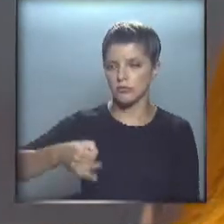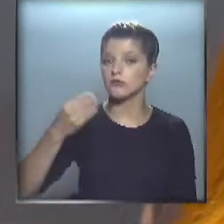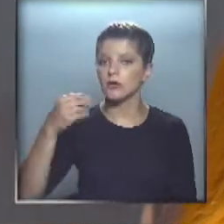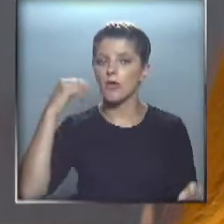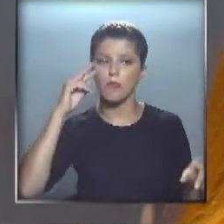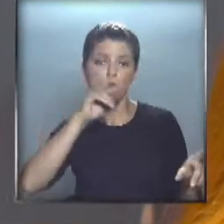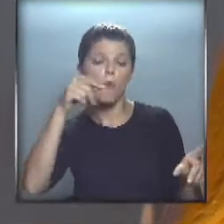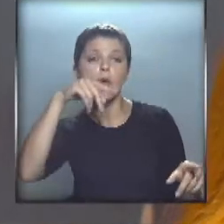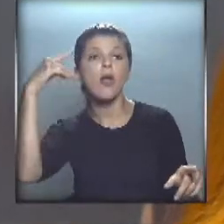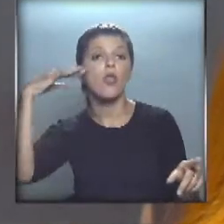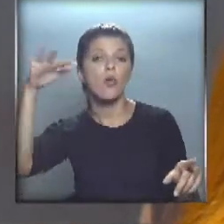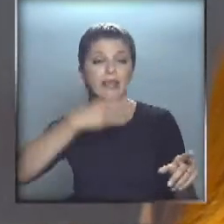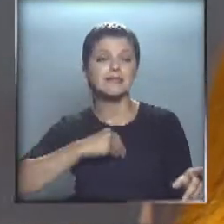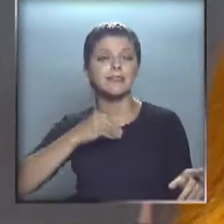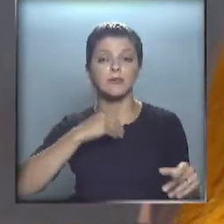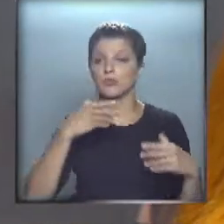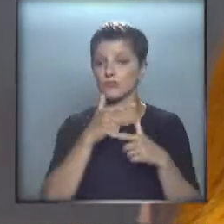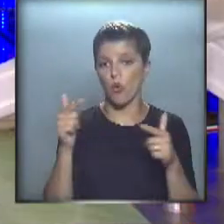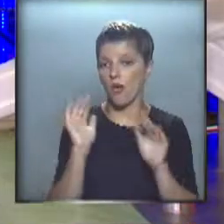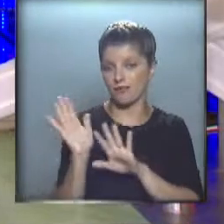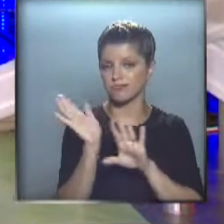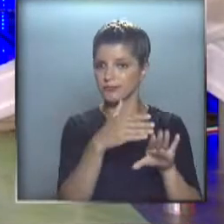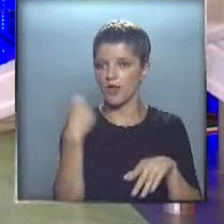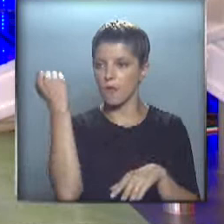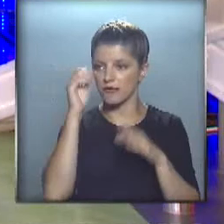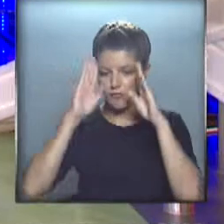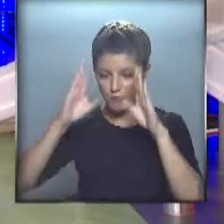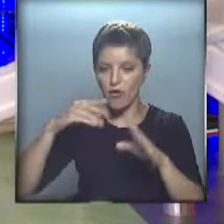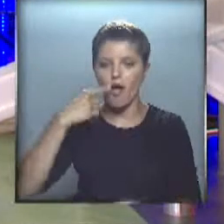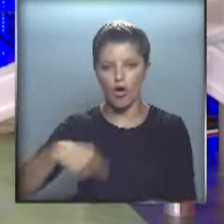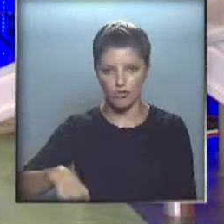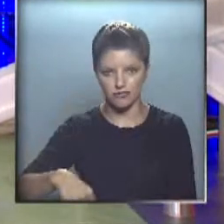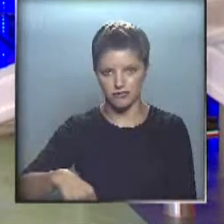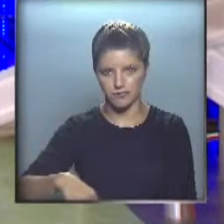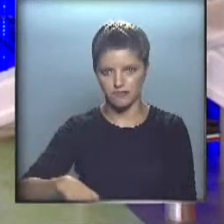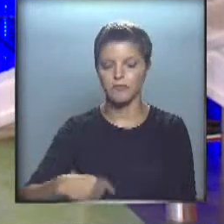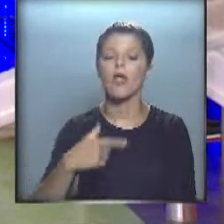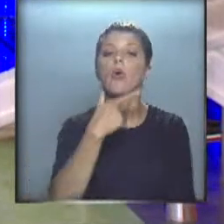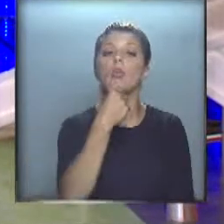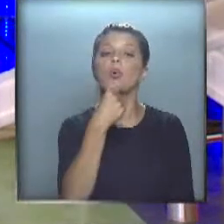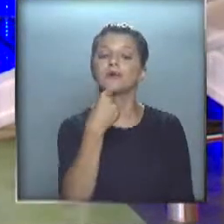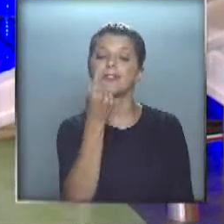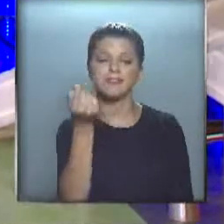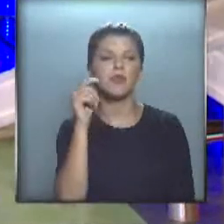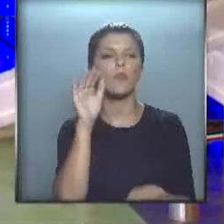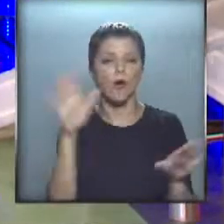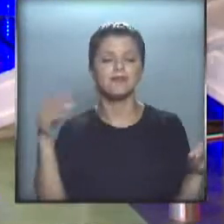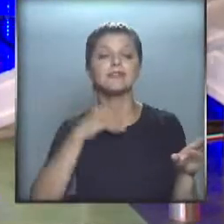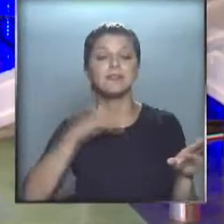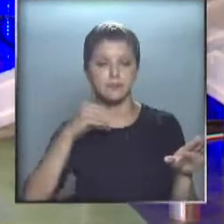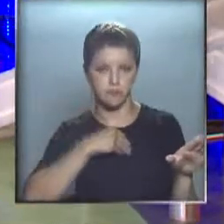los pensamientos, en los sentimientos. Ok, en cómo piensa. Okay. ¿Y los sentimientos, qué se siente